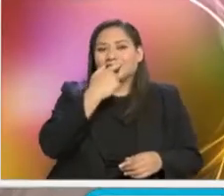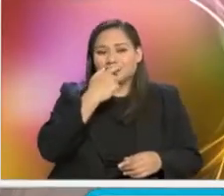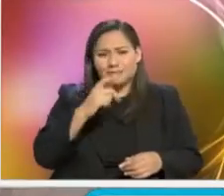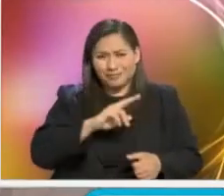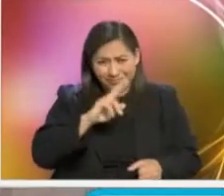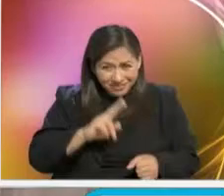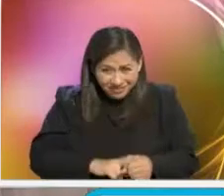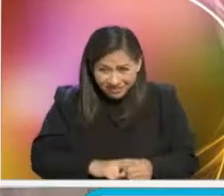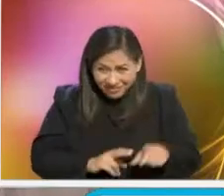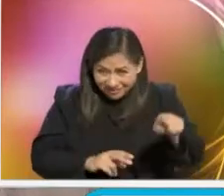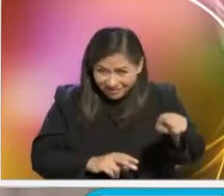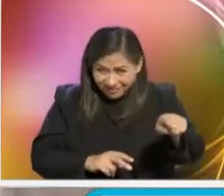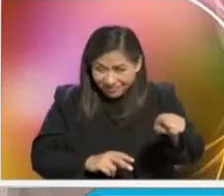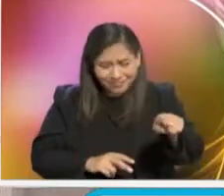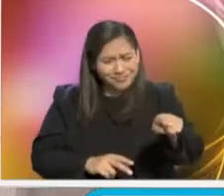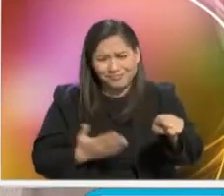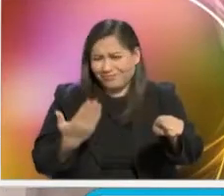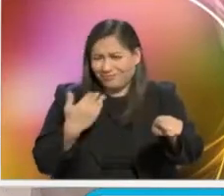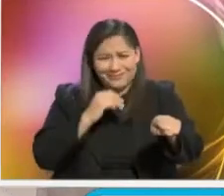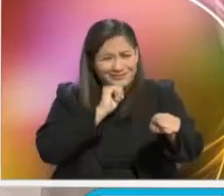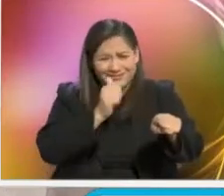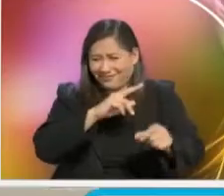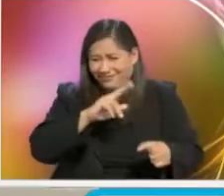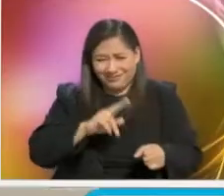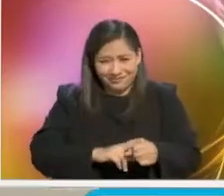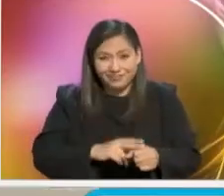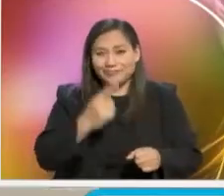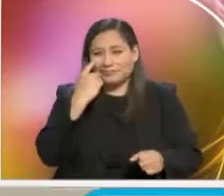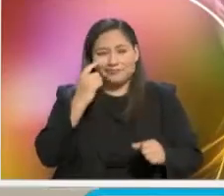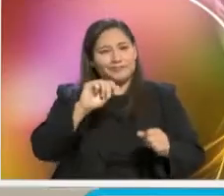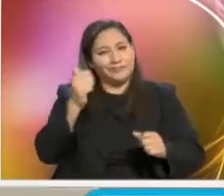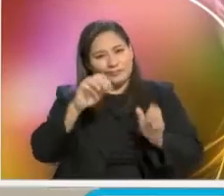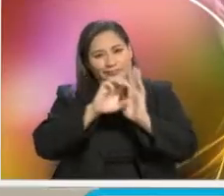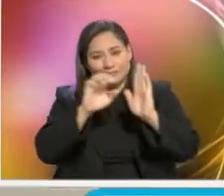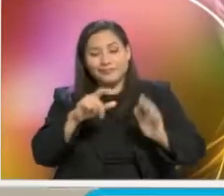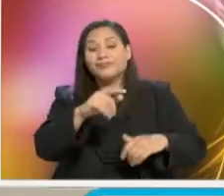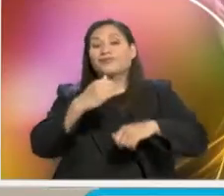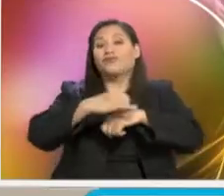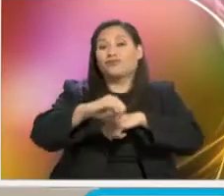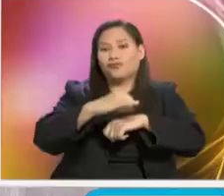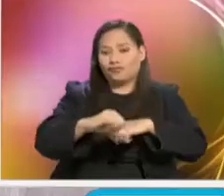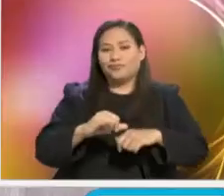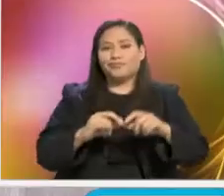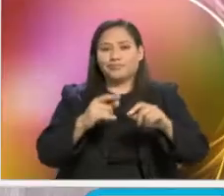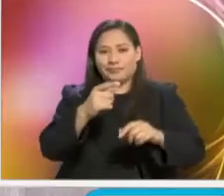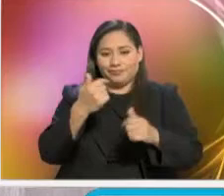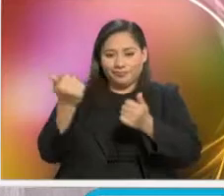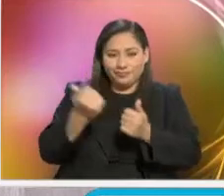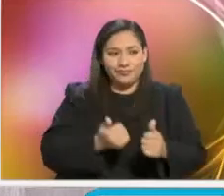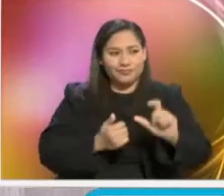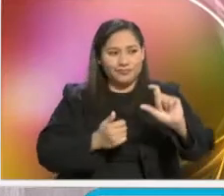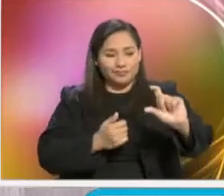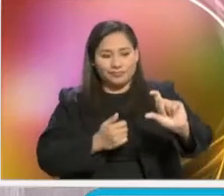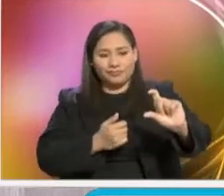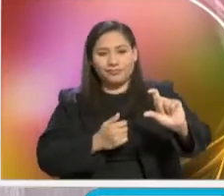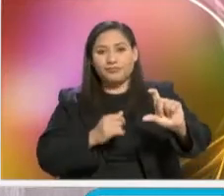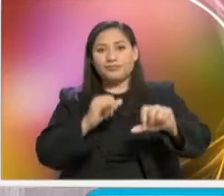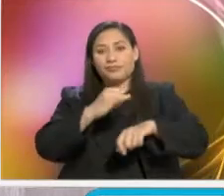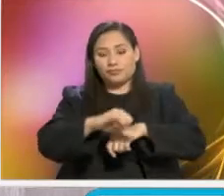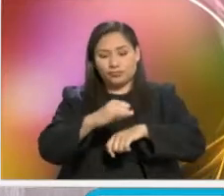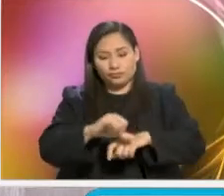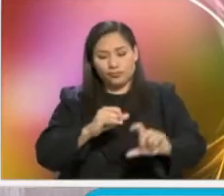natural puede tener eso? Nada, ¿no? Además. Vamos a poner otro ejemplo en el caso del yogurt. Yo les traje aquí un yogurt que